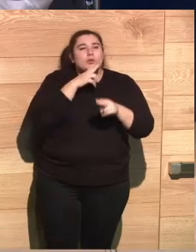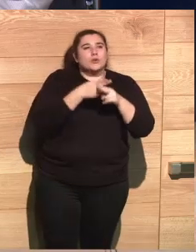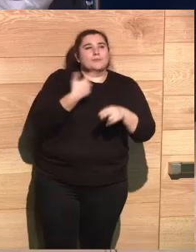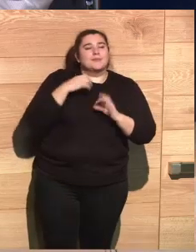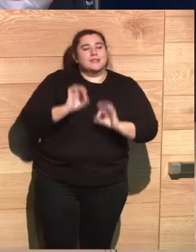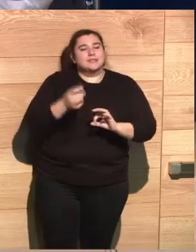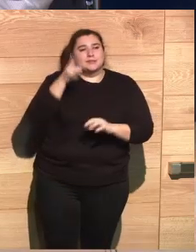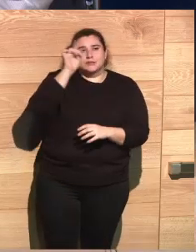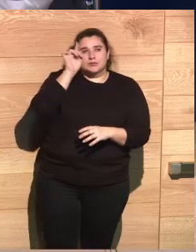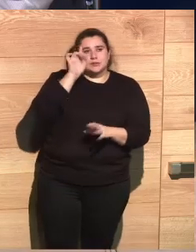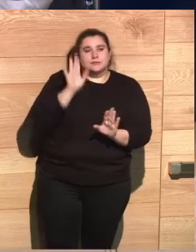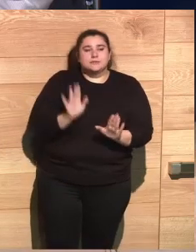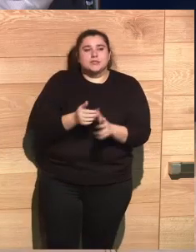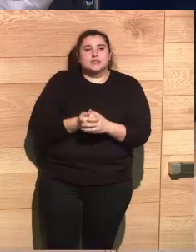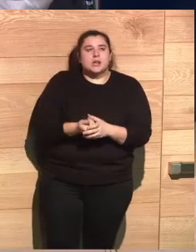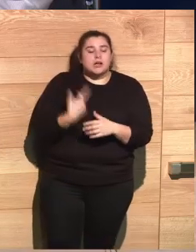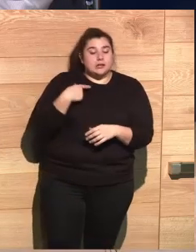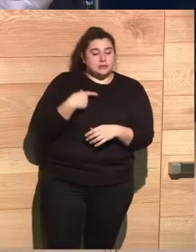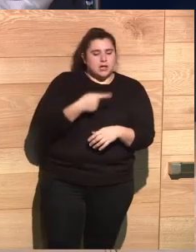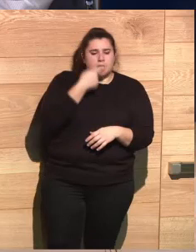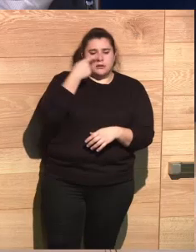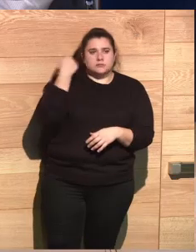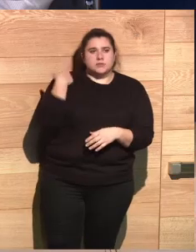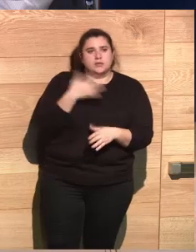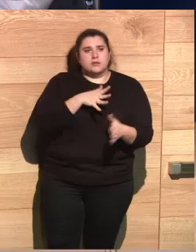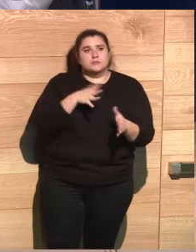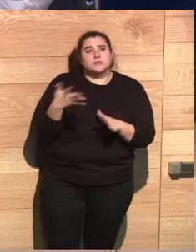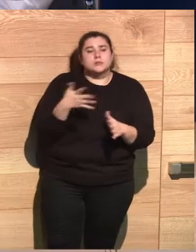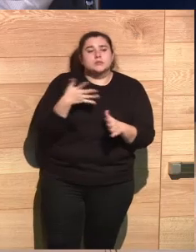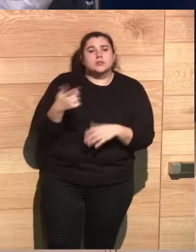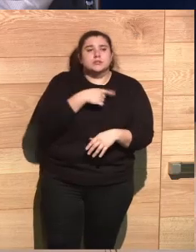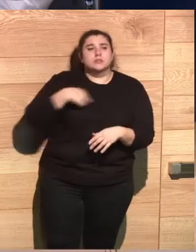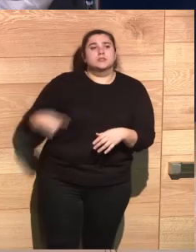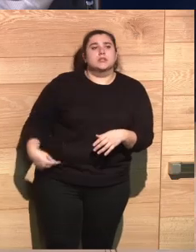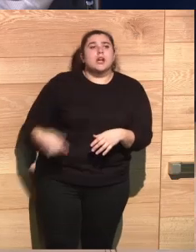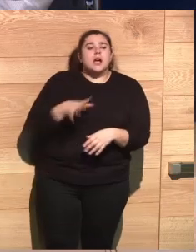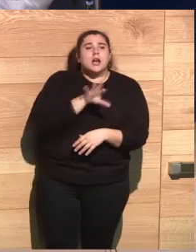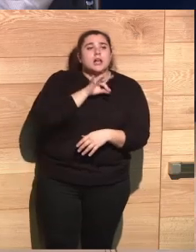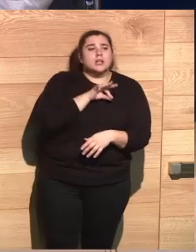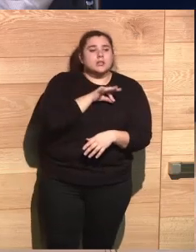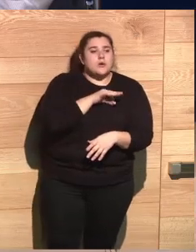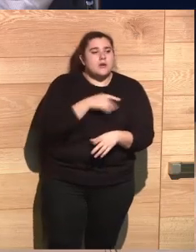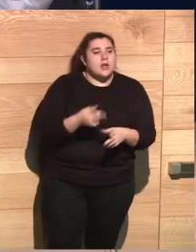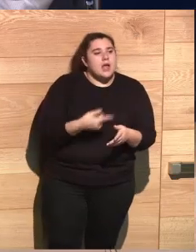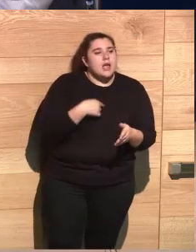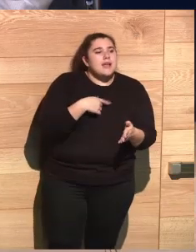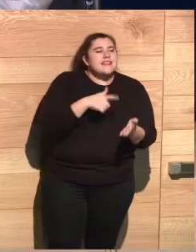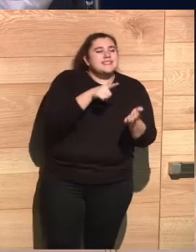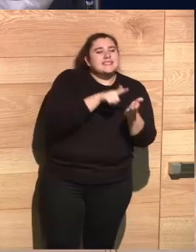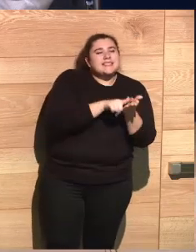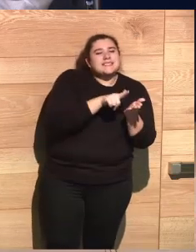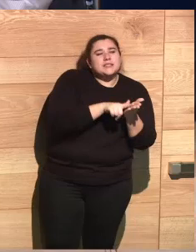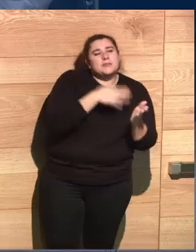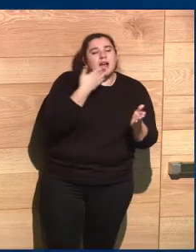Hubo una polémica hace un año, esto casi es una anécdota, pero hace como un año, de repente China decidió que no iba a dar más licencias para publicar